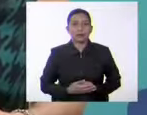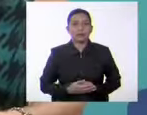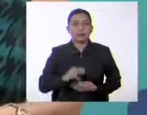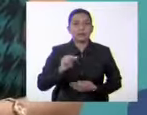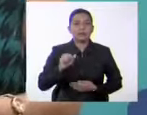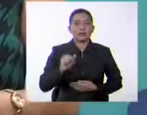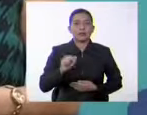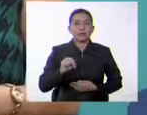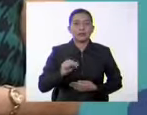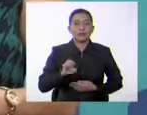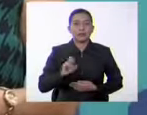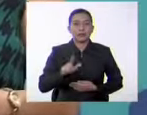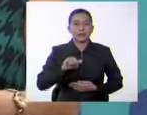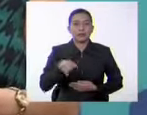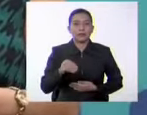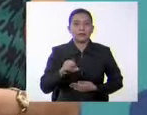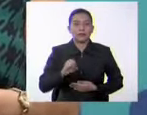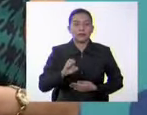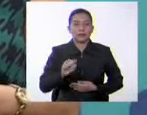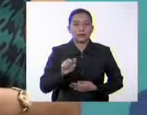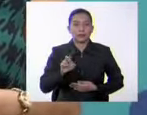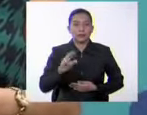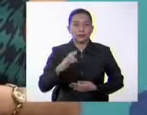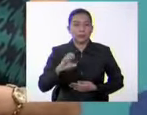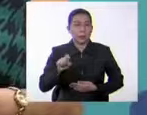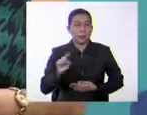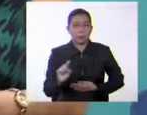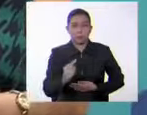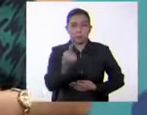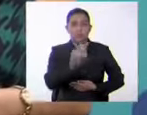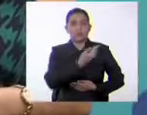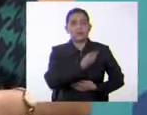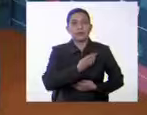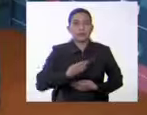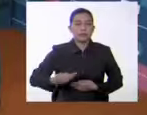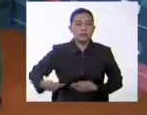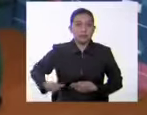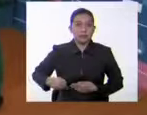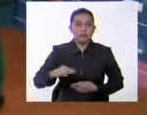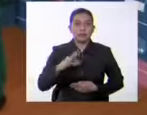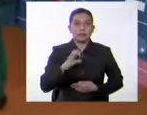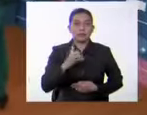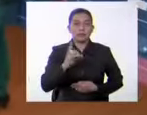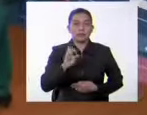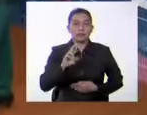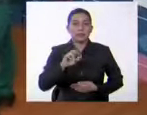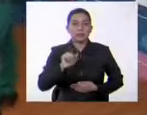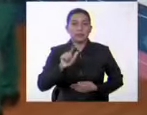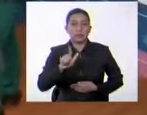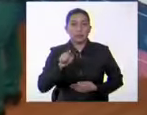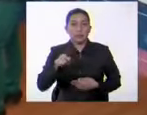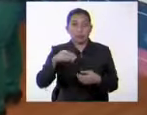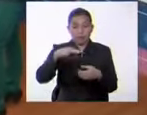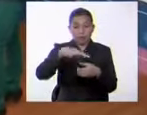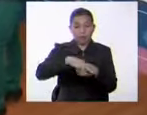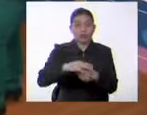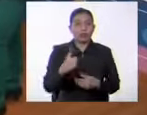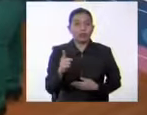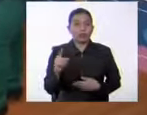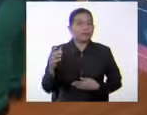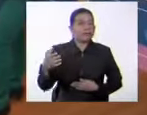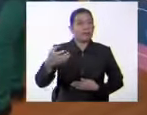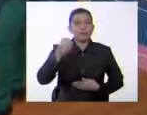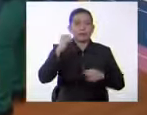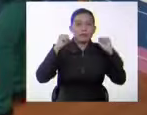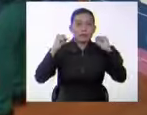José Arce, el primer presidente de la República Federal, que por ese voto él se convirtió en